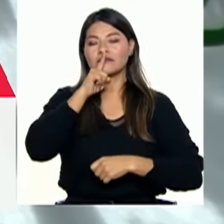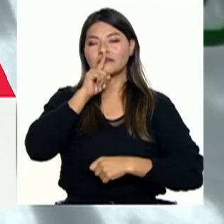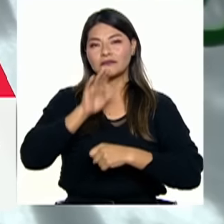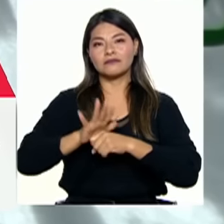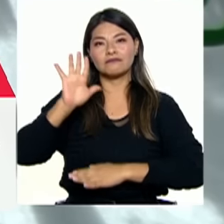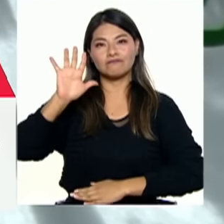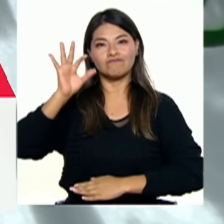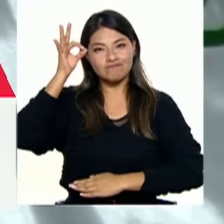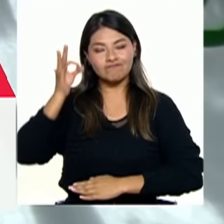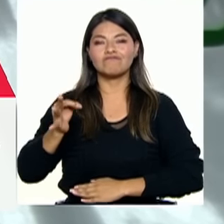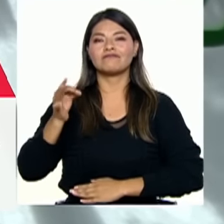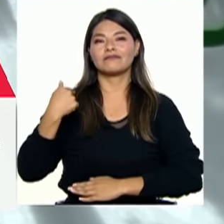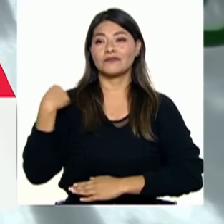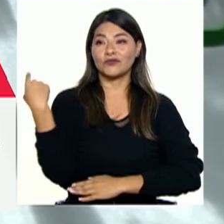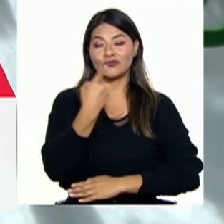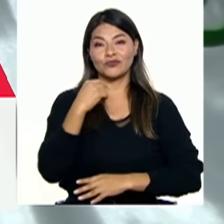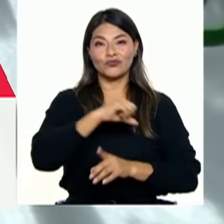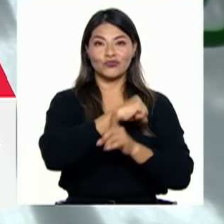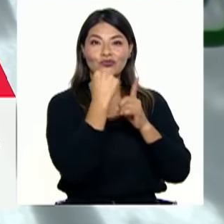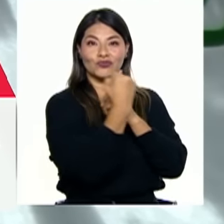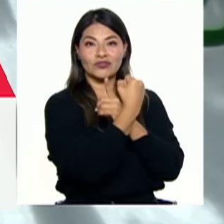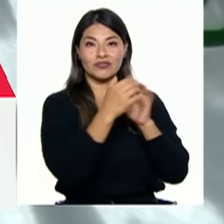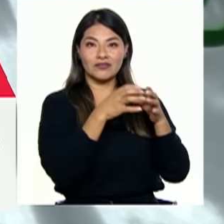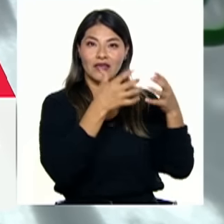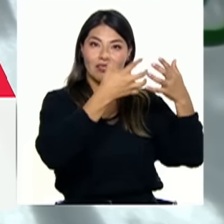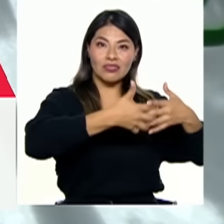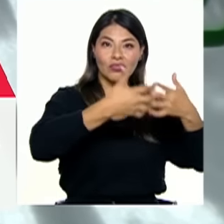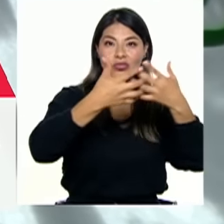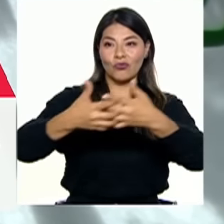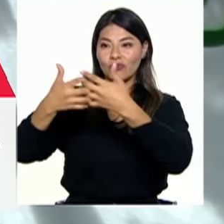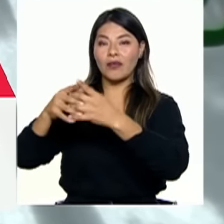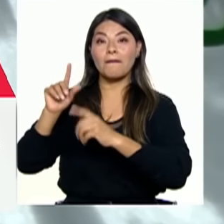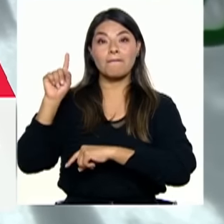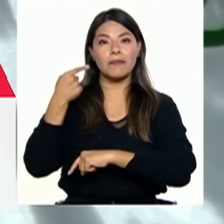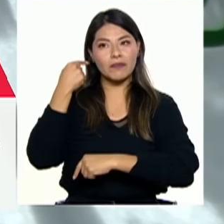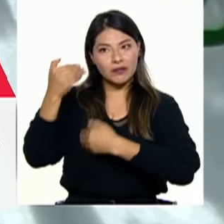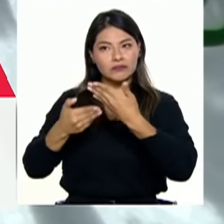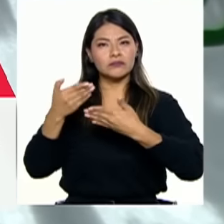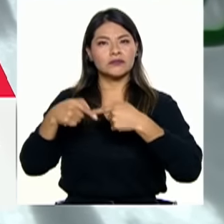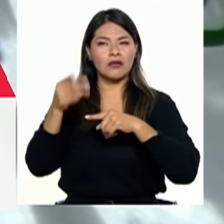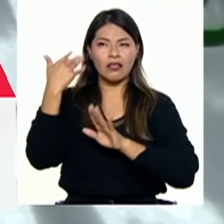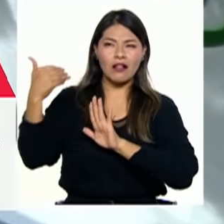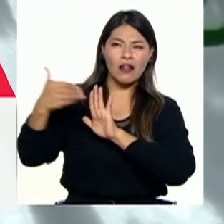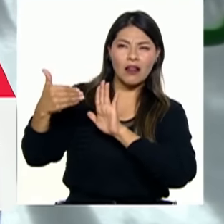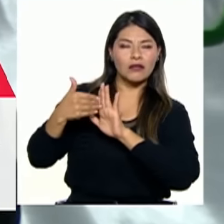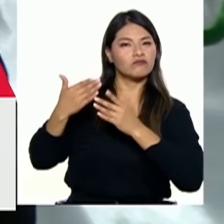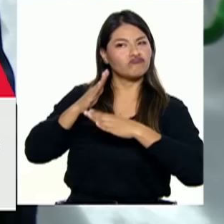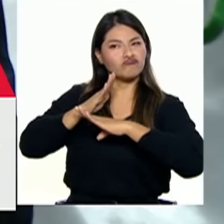compromiso para que la Sociedad Nacional de Industrias esté en la primera línea en la lucha contra estas amenazas.